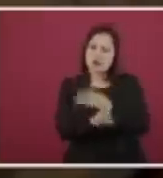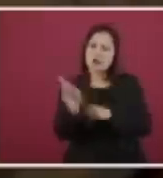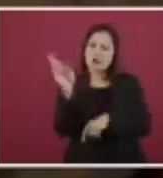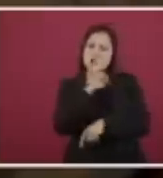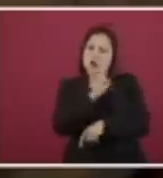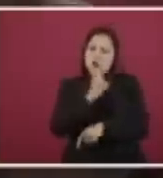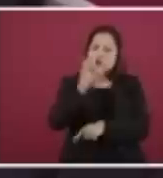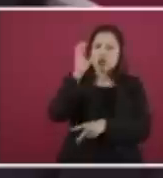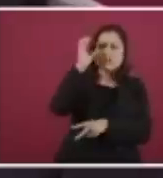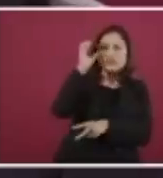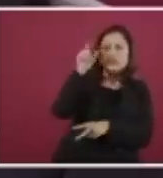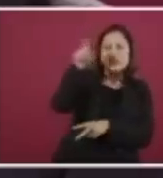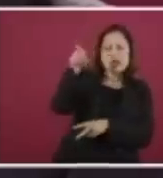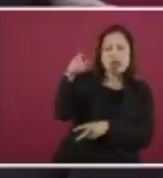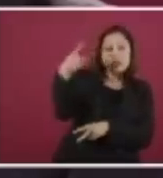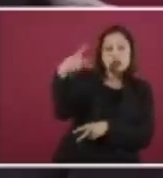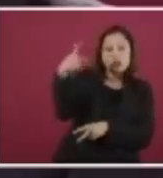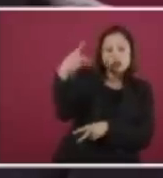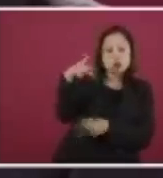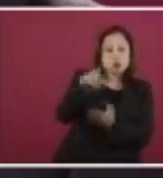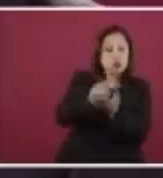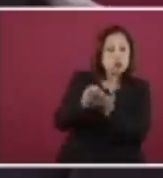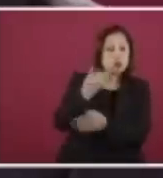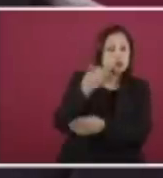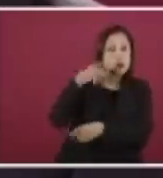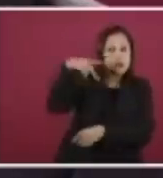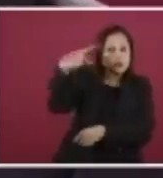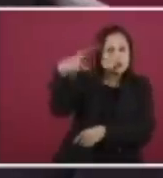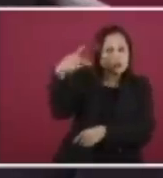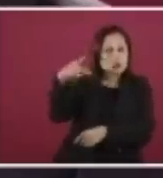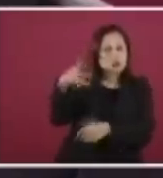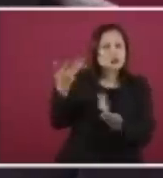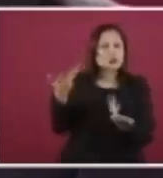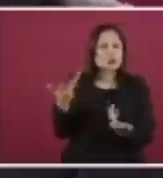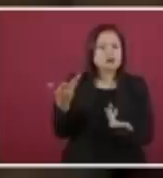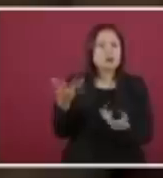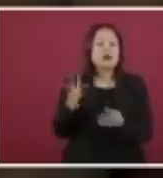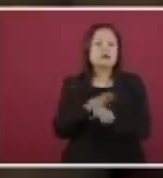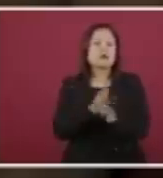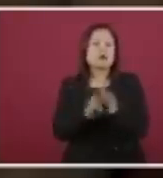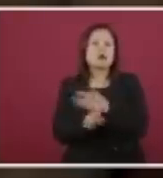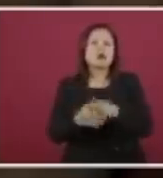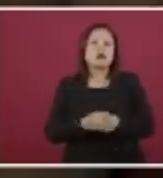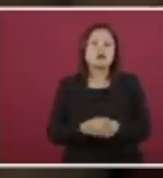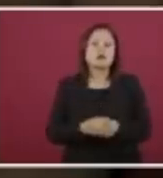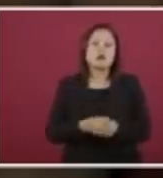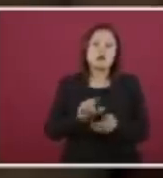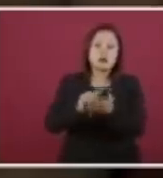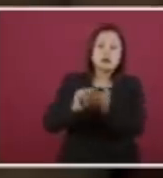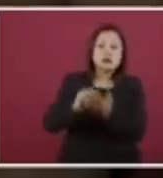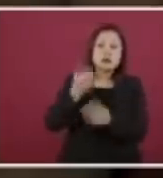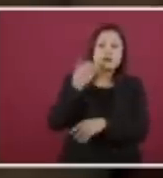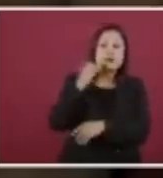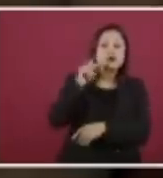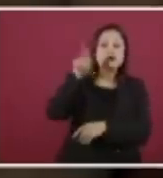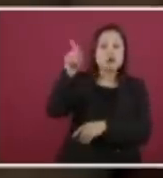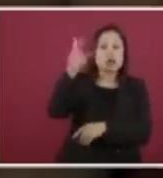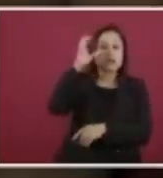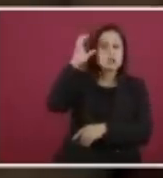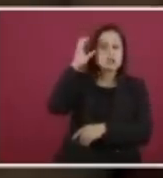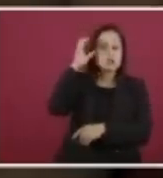China, o sea, hay ejemplos, por ejemplo, Twitter, Facebook, están censurados en